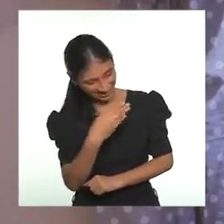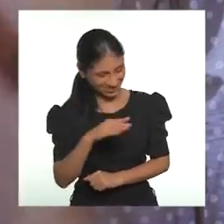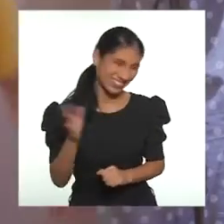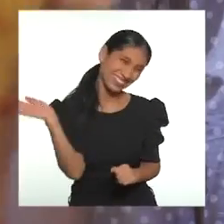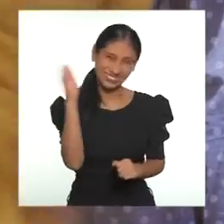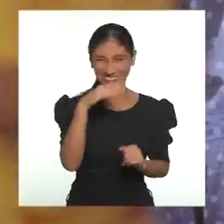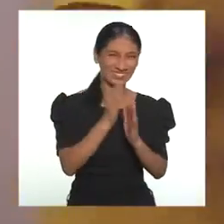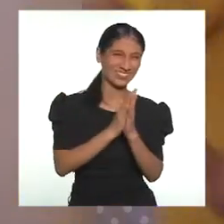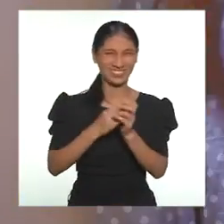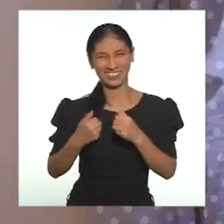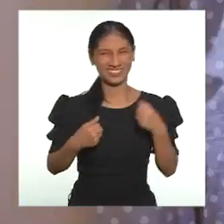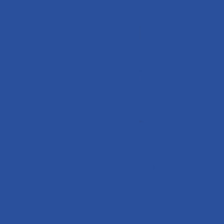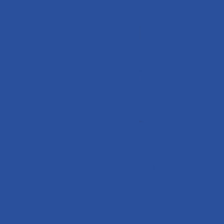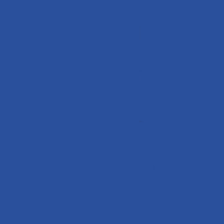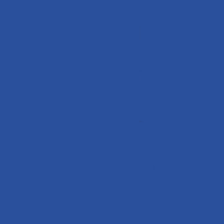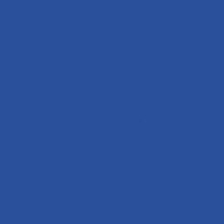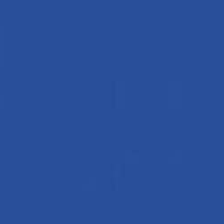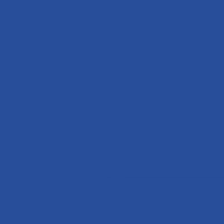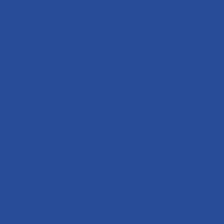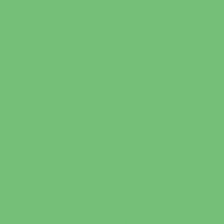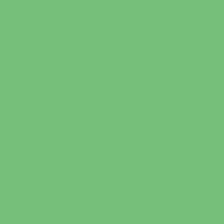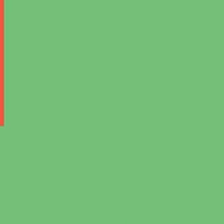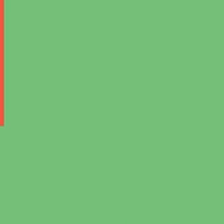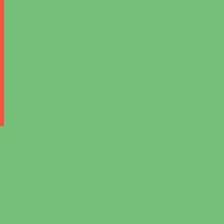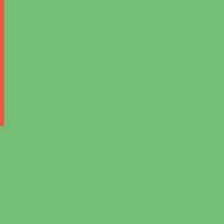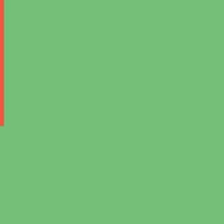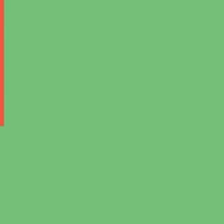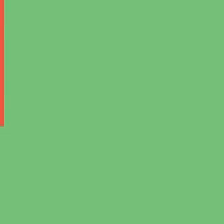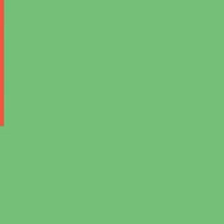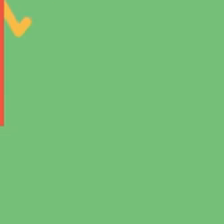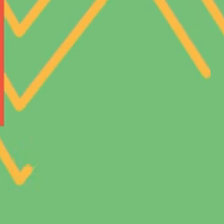cocina! ¡Vamos! ¡Yo también voy!